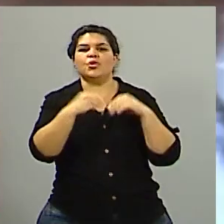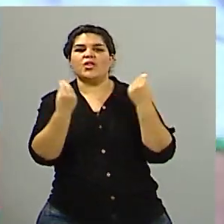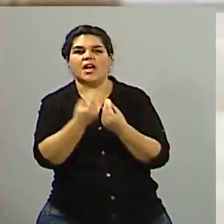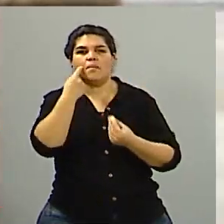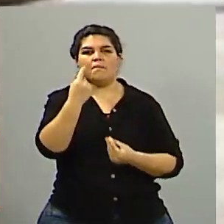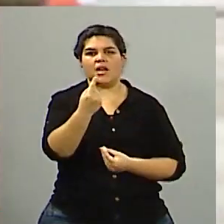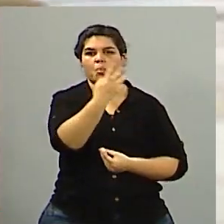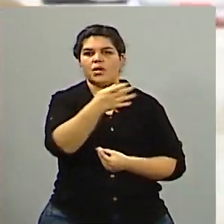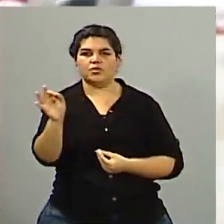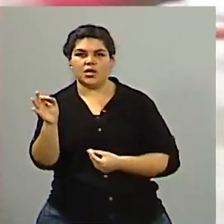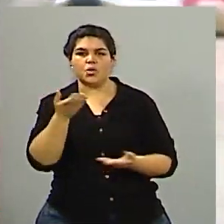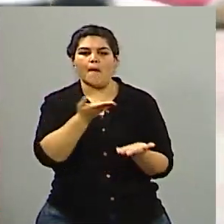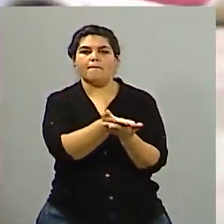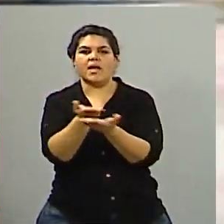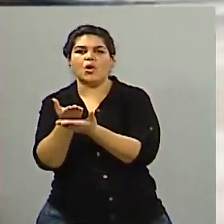que en ese caso